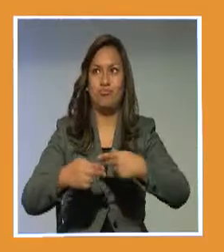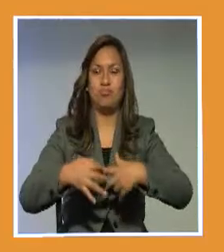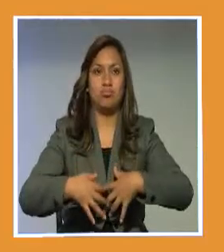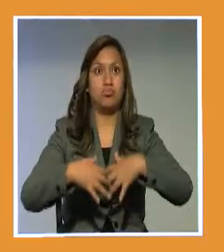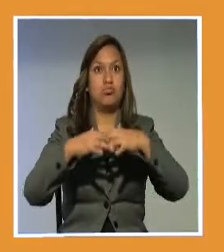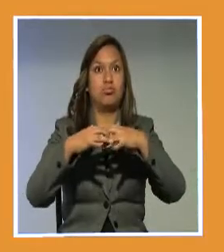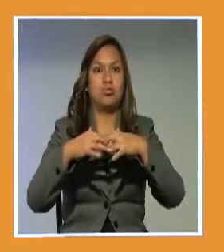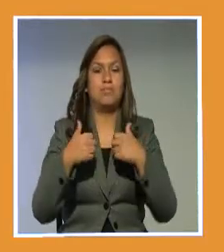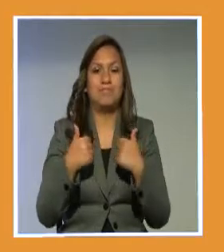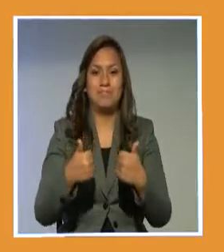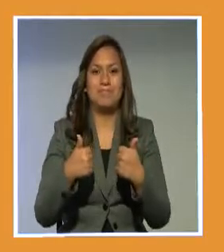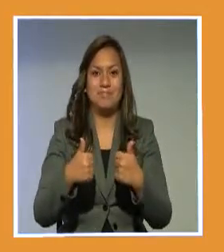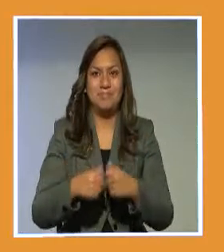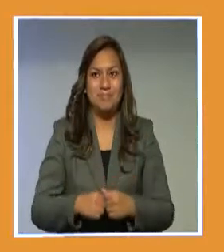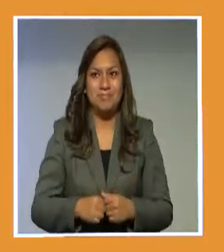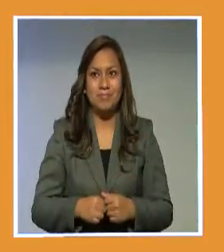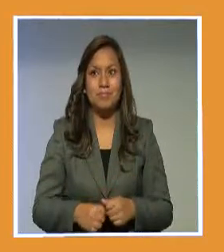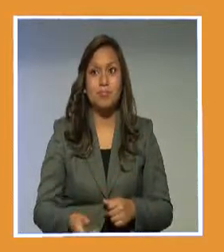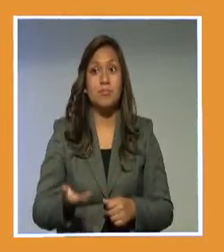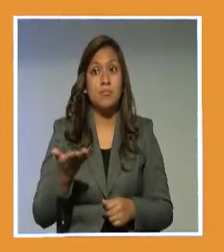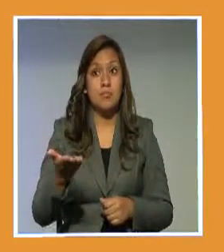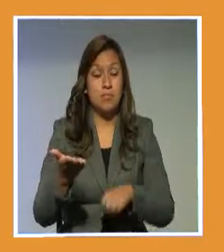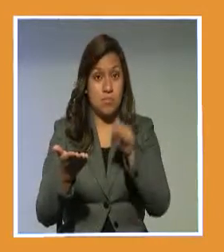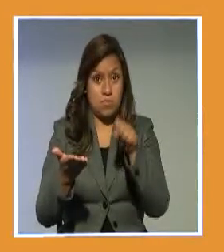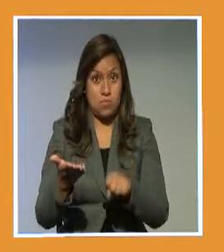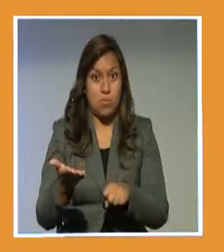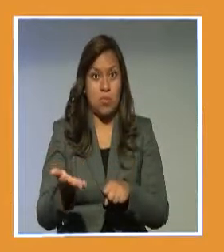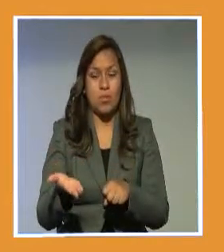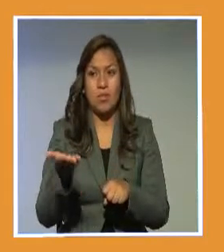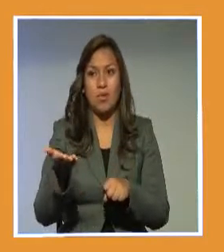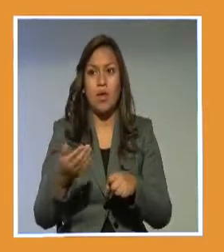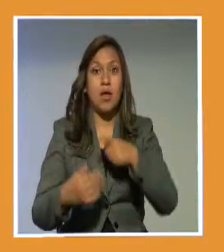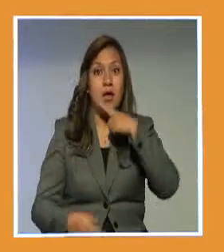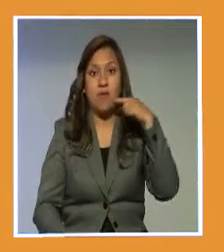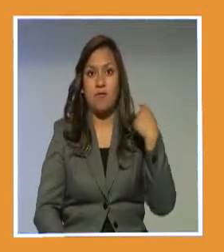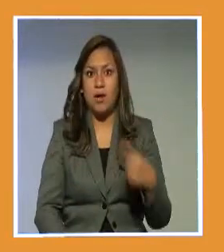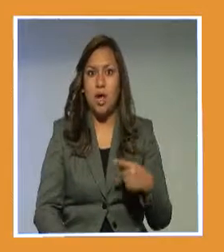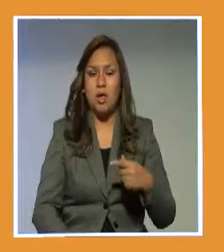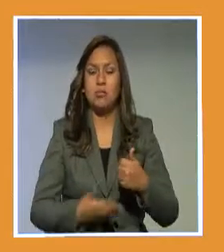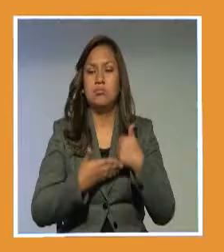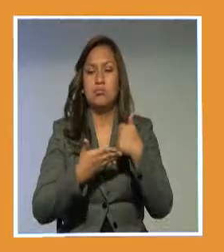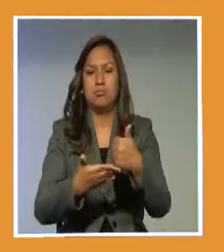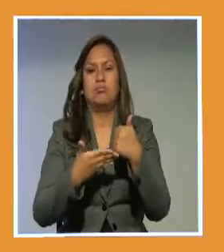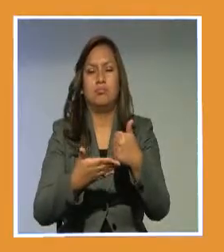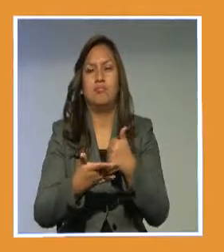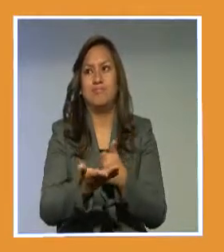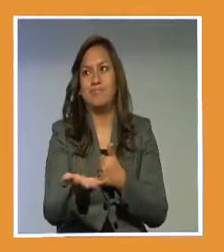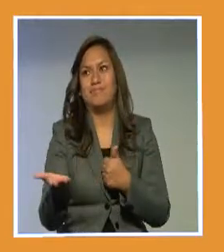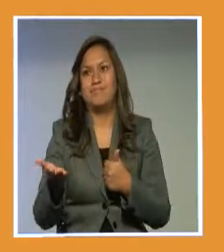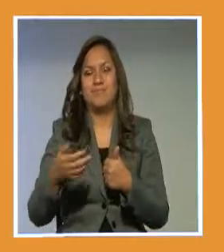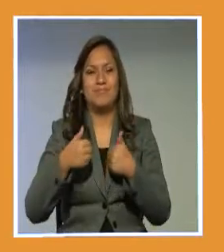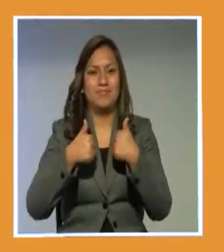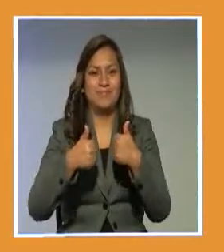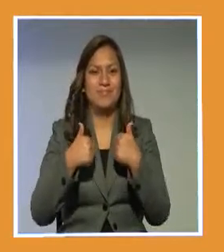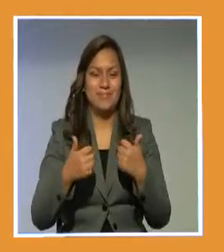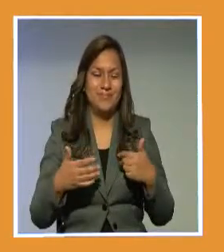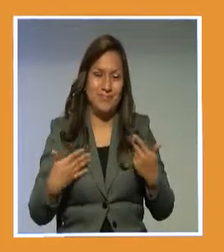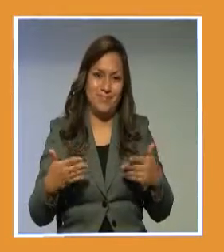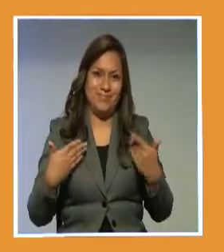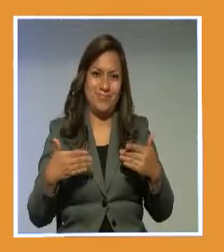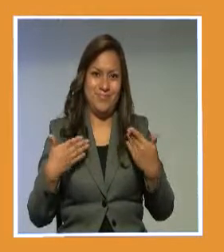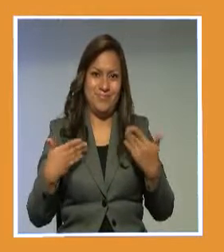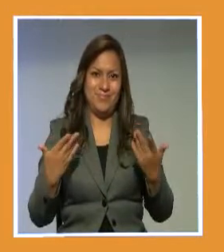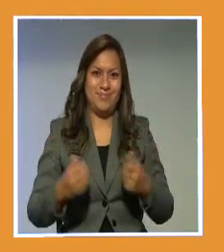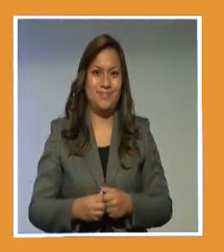frente a esta posibilidad de que los feriados hayan ayudado en la zona fronteriza. Así que nos alegramos por aquello,